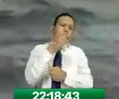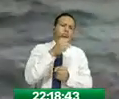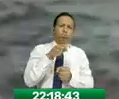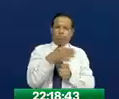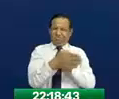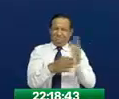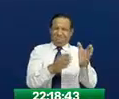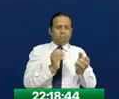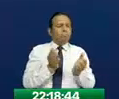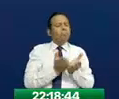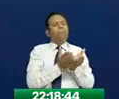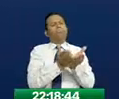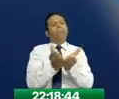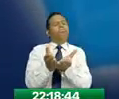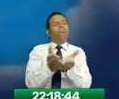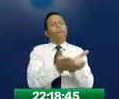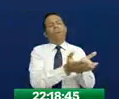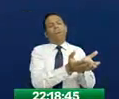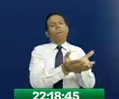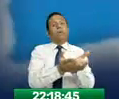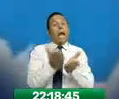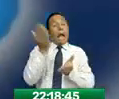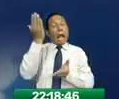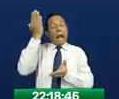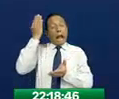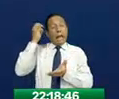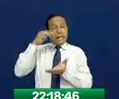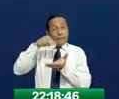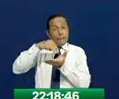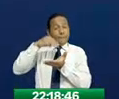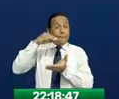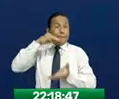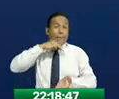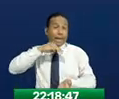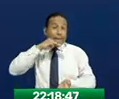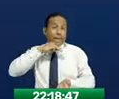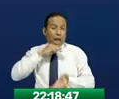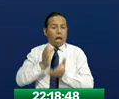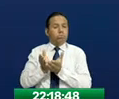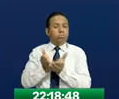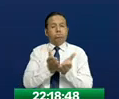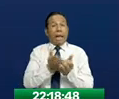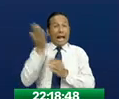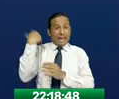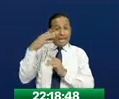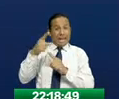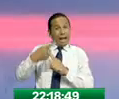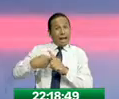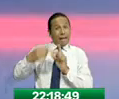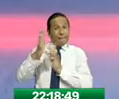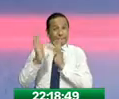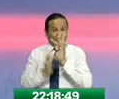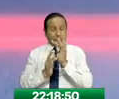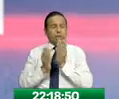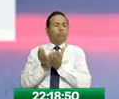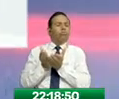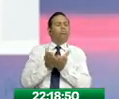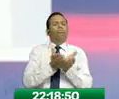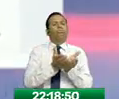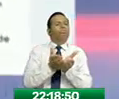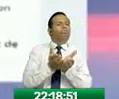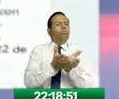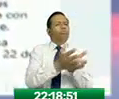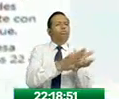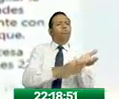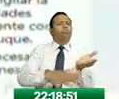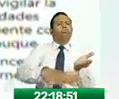coronavirus. Al parecer, la embarcación salió de Manta a finales de abril y cuyo recorrido los llevó a Oceanía. En un comunicado difundido por